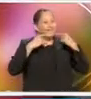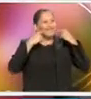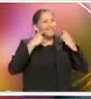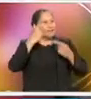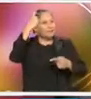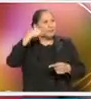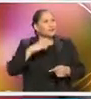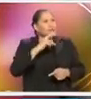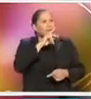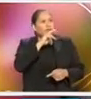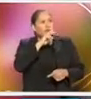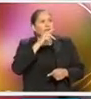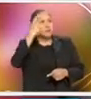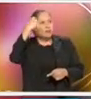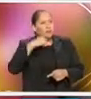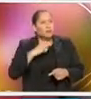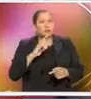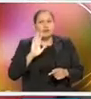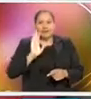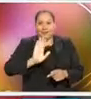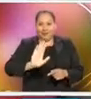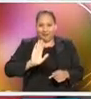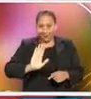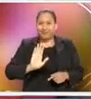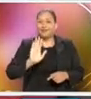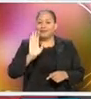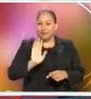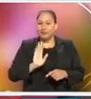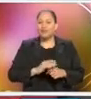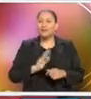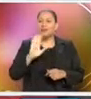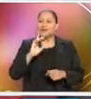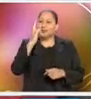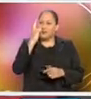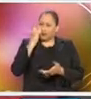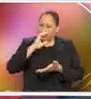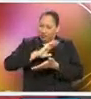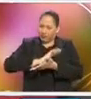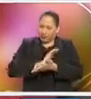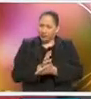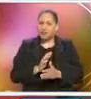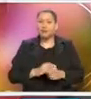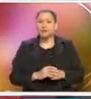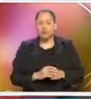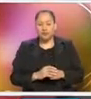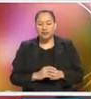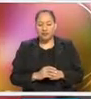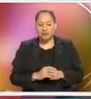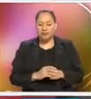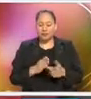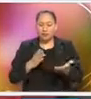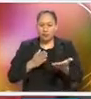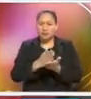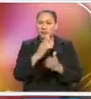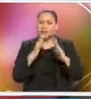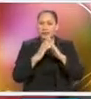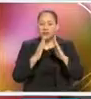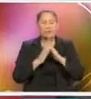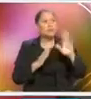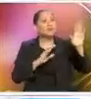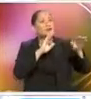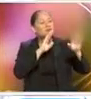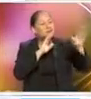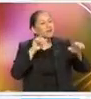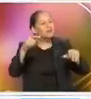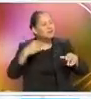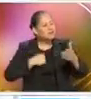amenazan. Claro, y también como para la persona es como humillante, ¿no? Sí. El llegar a tu casa y decir, es que me están molestando,